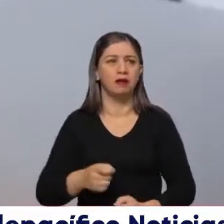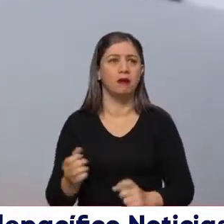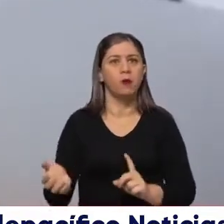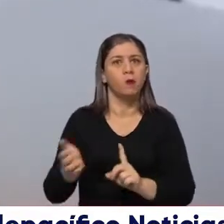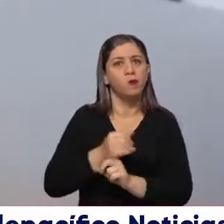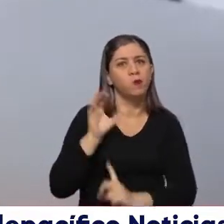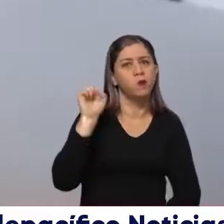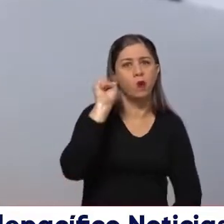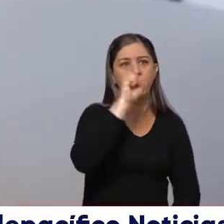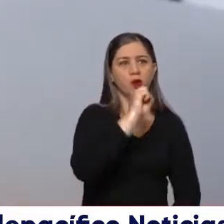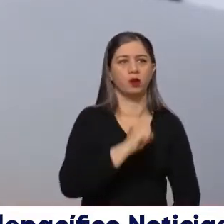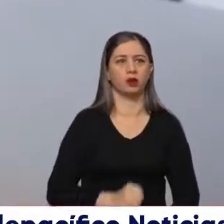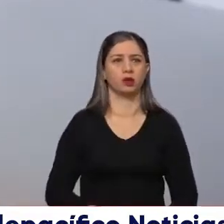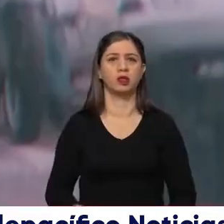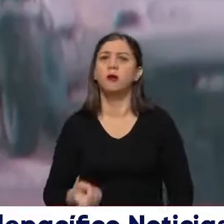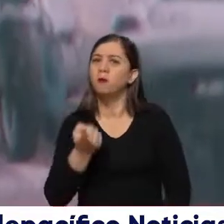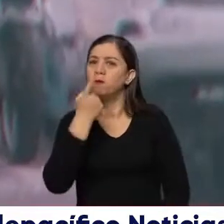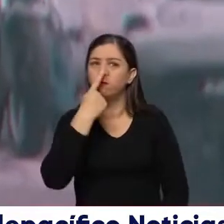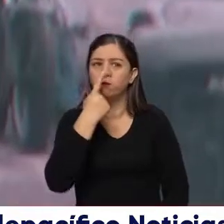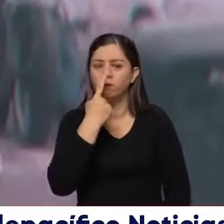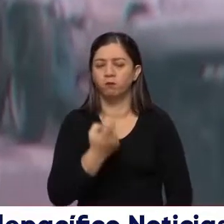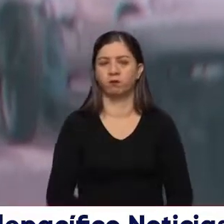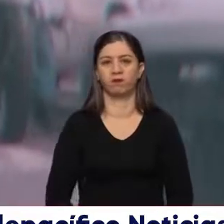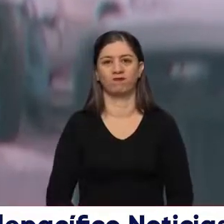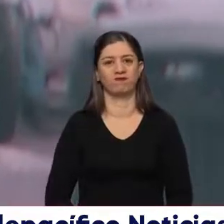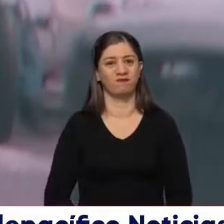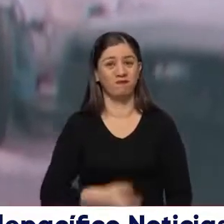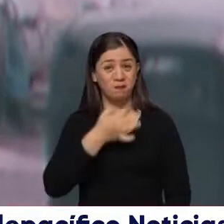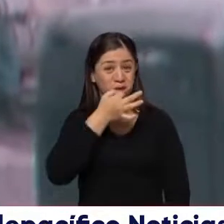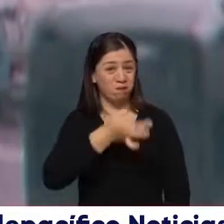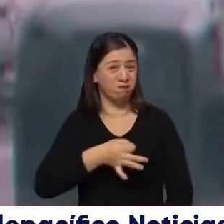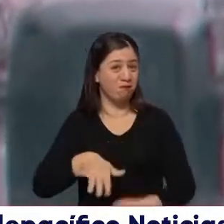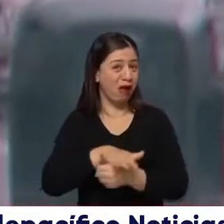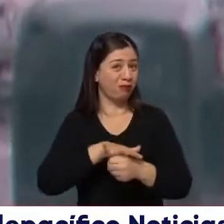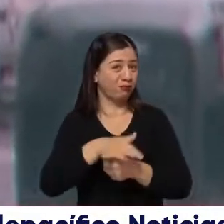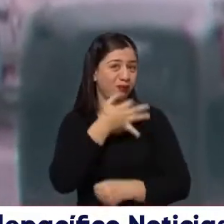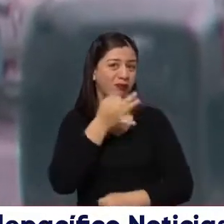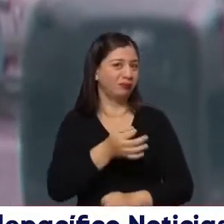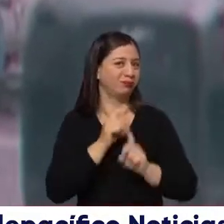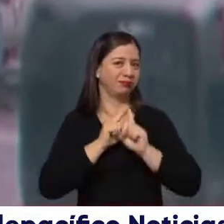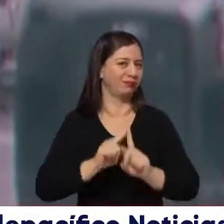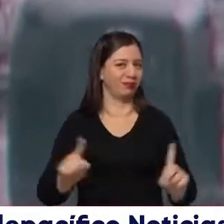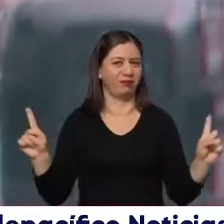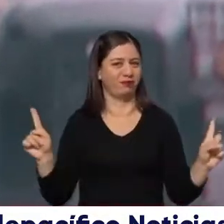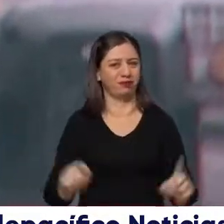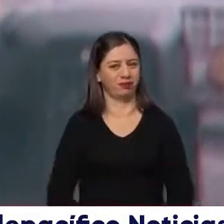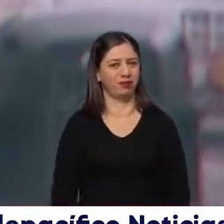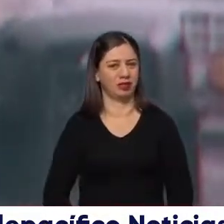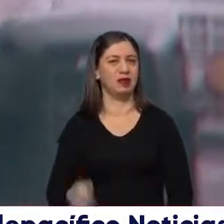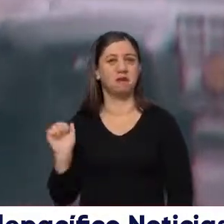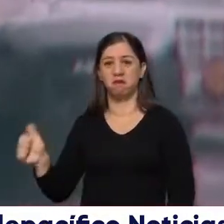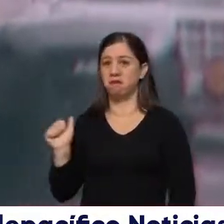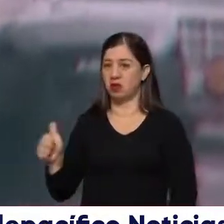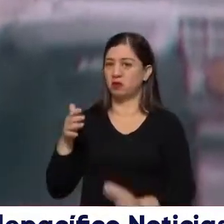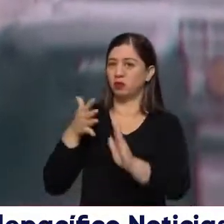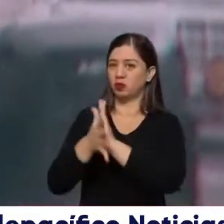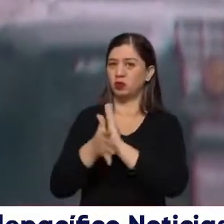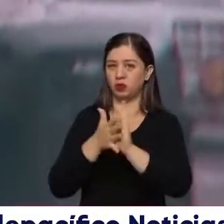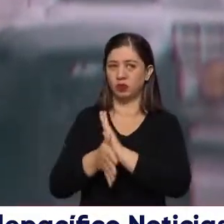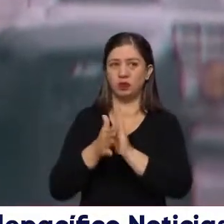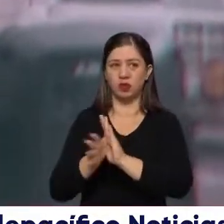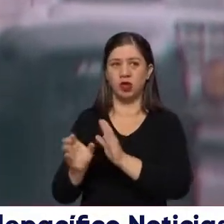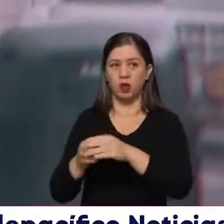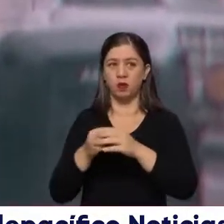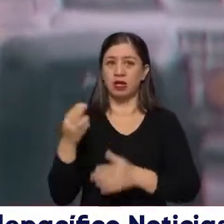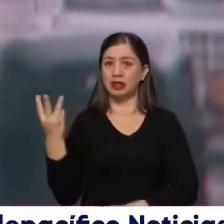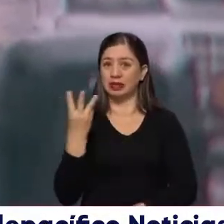descubrimiento y exploración. Pero la realidad para muchos es otra. Y bien la describen los integrantes de Black Power, este